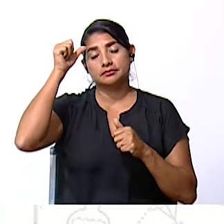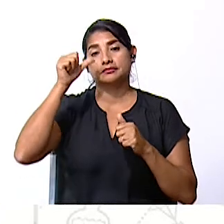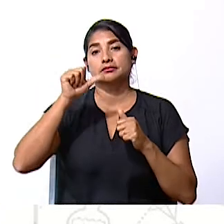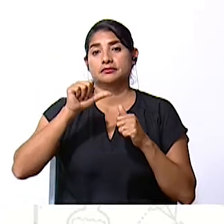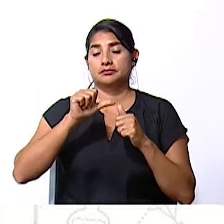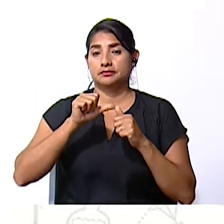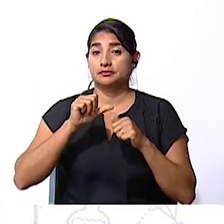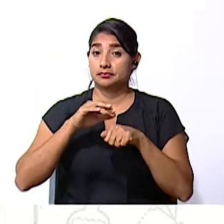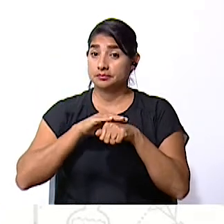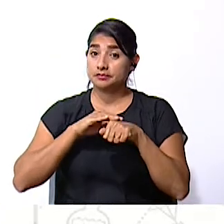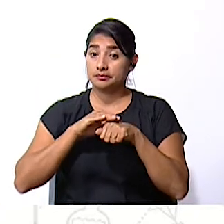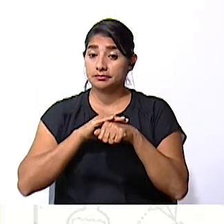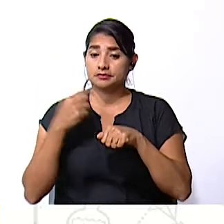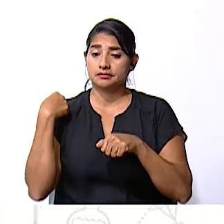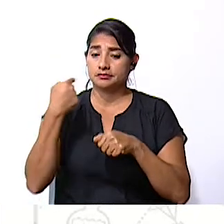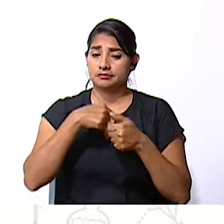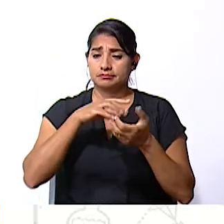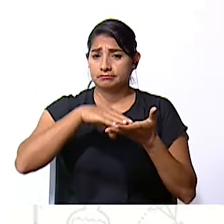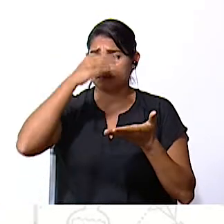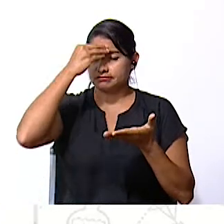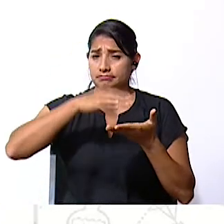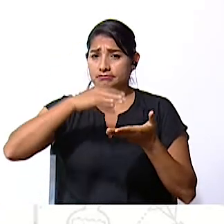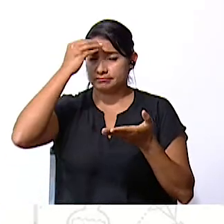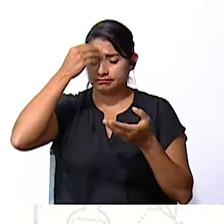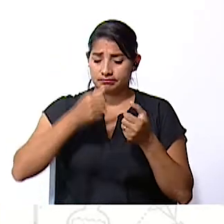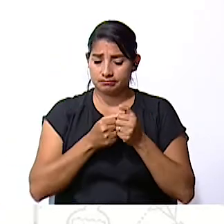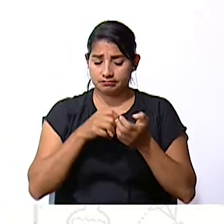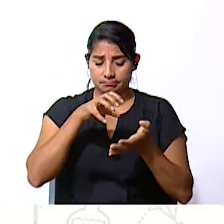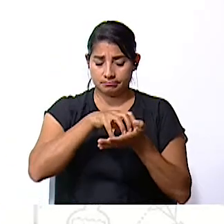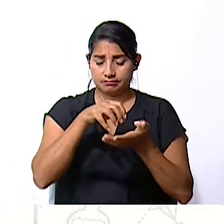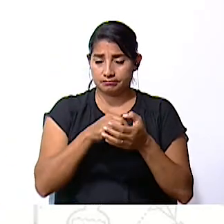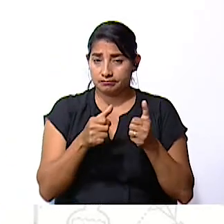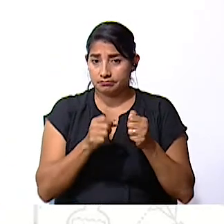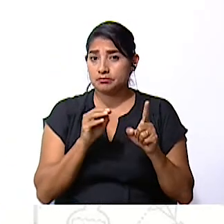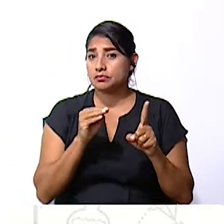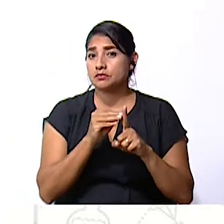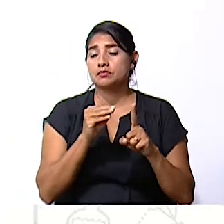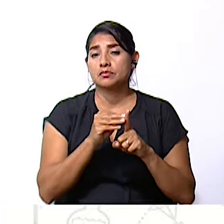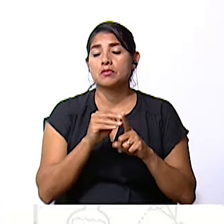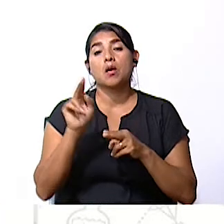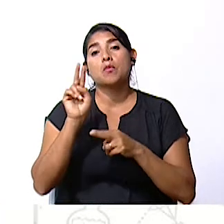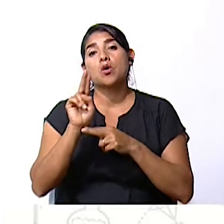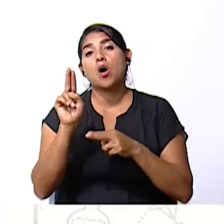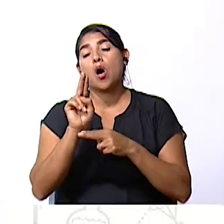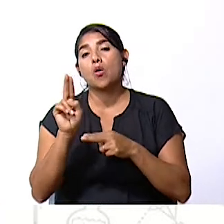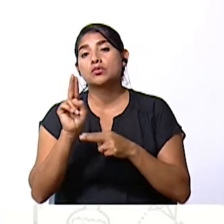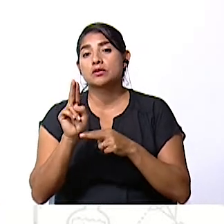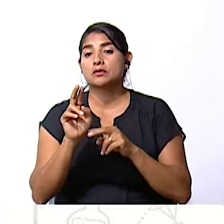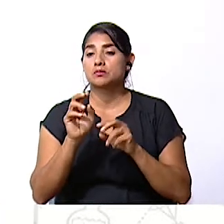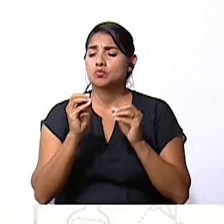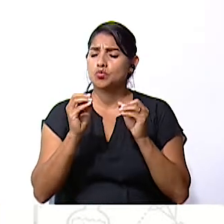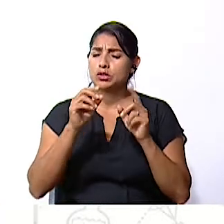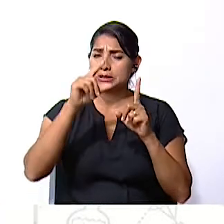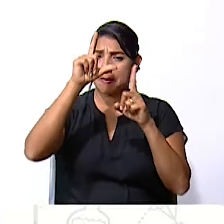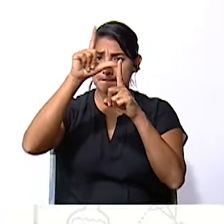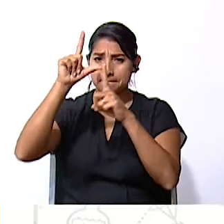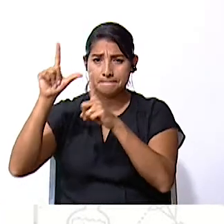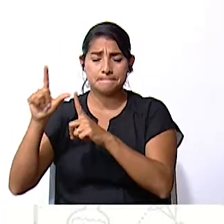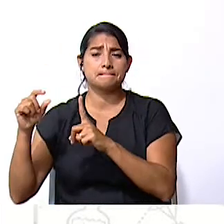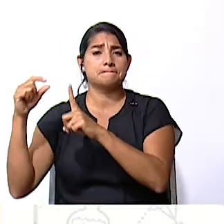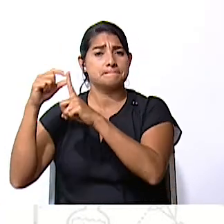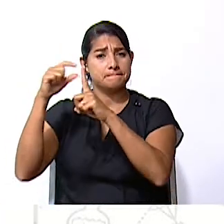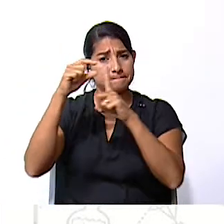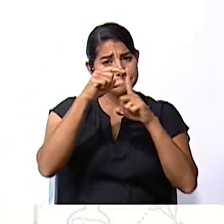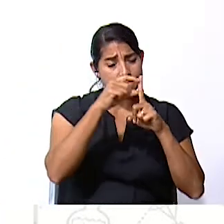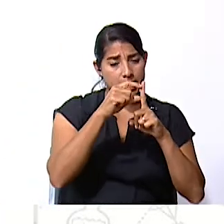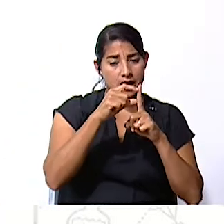Recordemos que para enriquecer nuestros textos nosotros vamos a utilizar muchísimas palabras y que